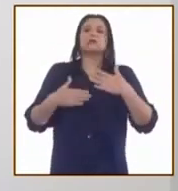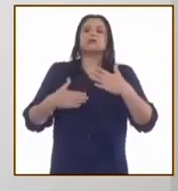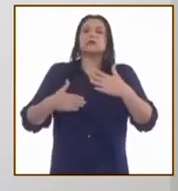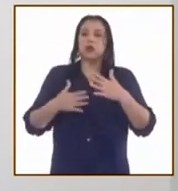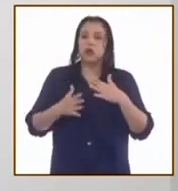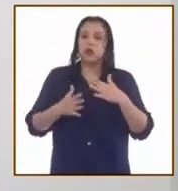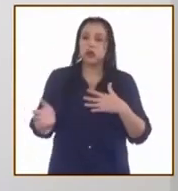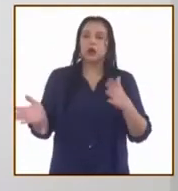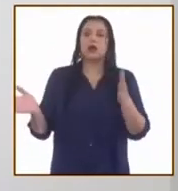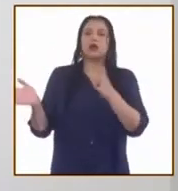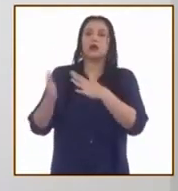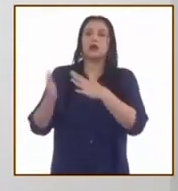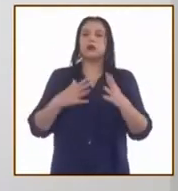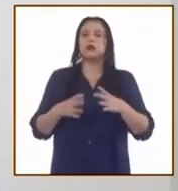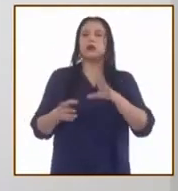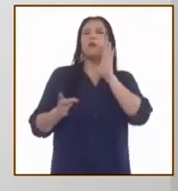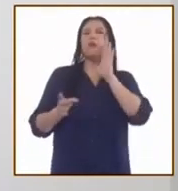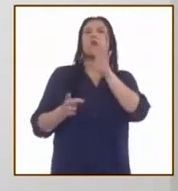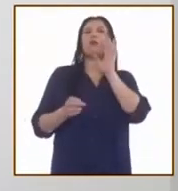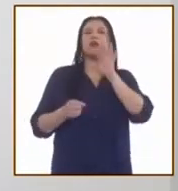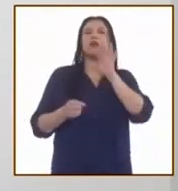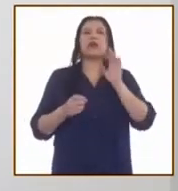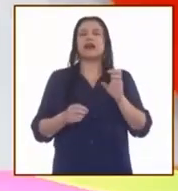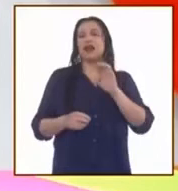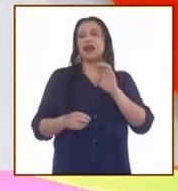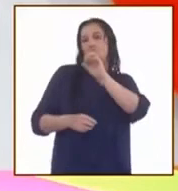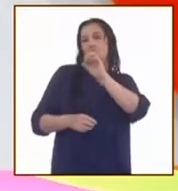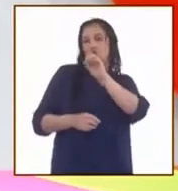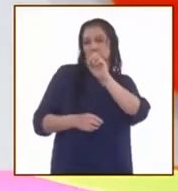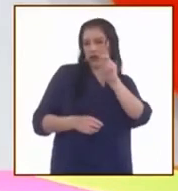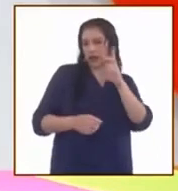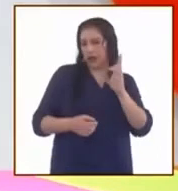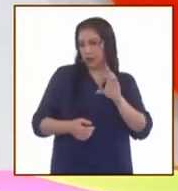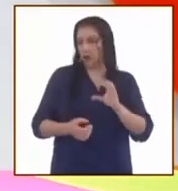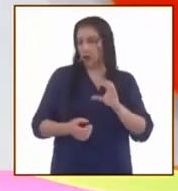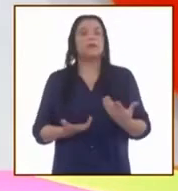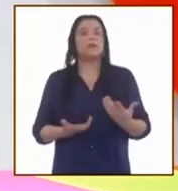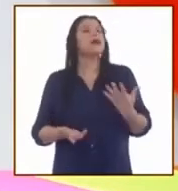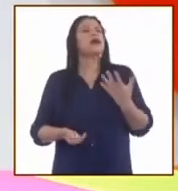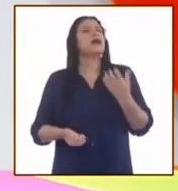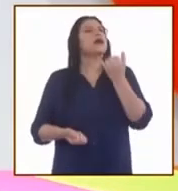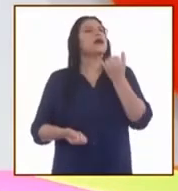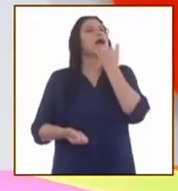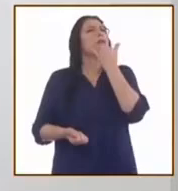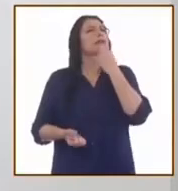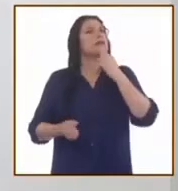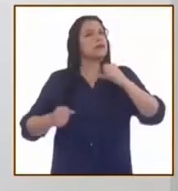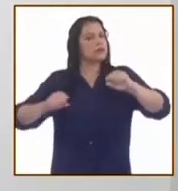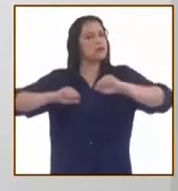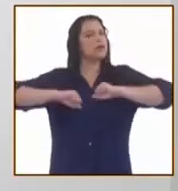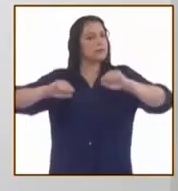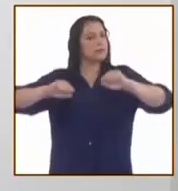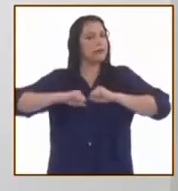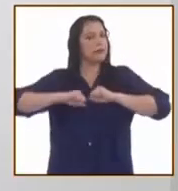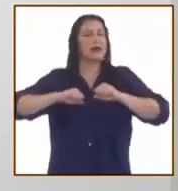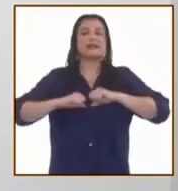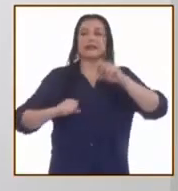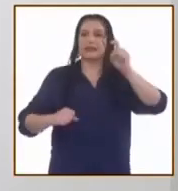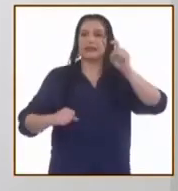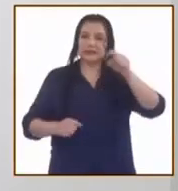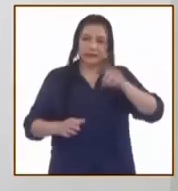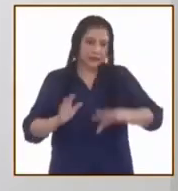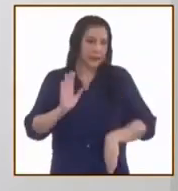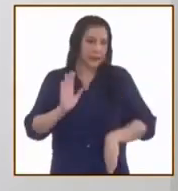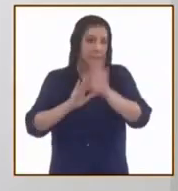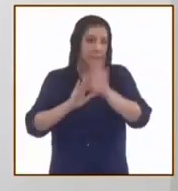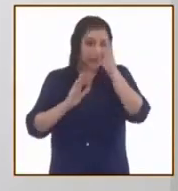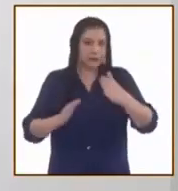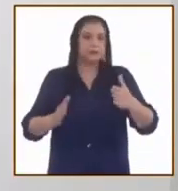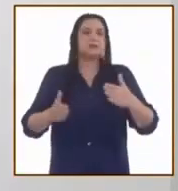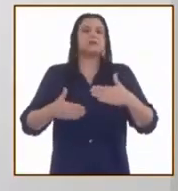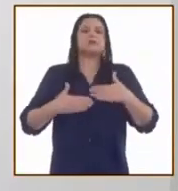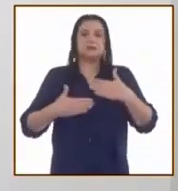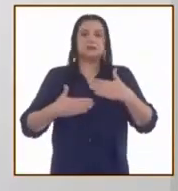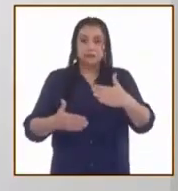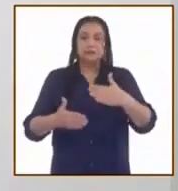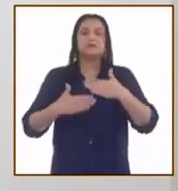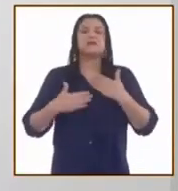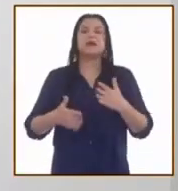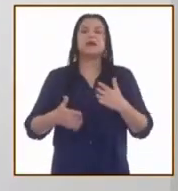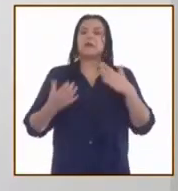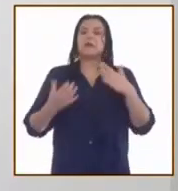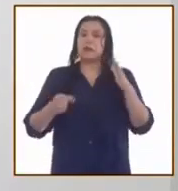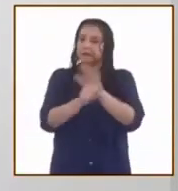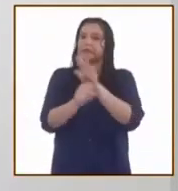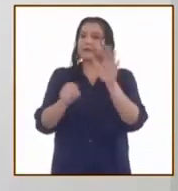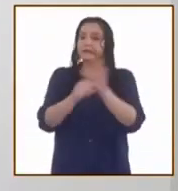cuerpo y eliminan el dióxido de carbono. ¿Y qué pasa cuando hacemos ejercicio físico? Se necesita más producción de oxígeno para cubrir